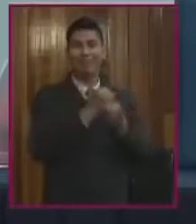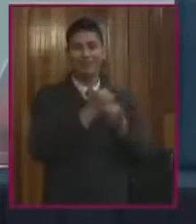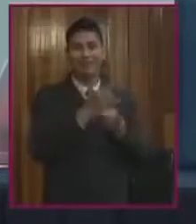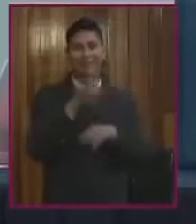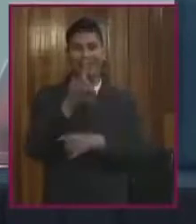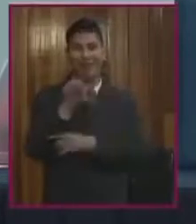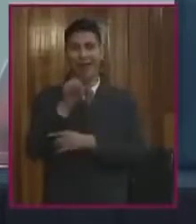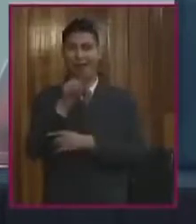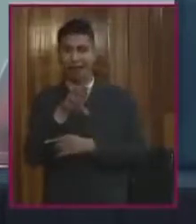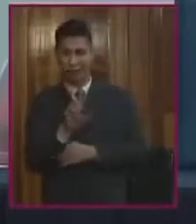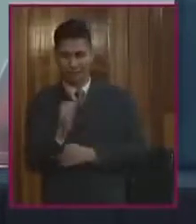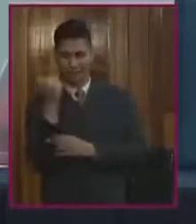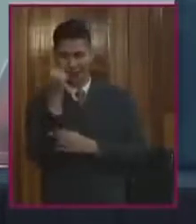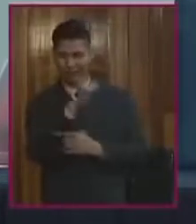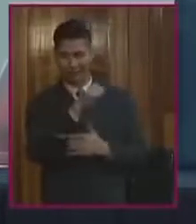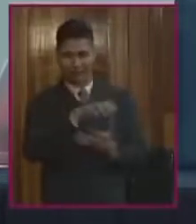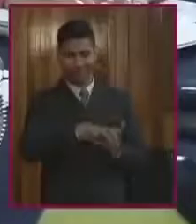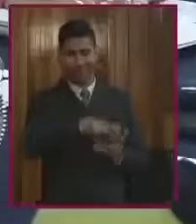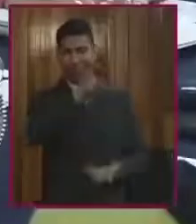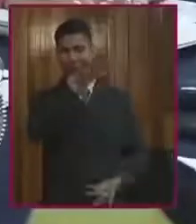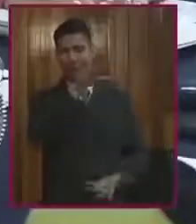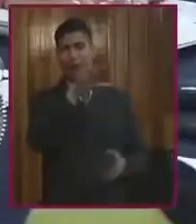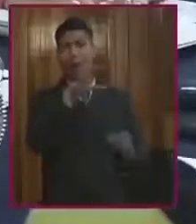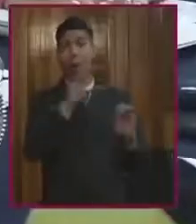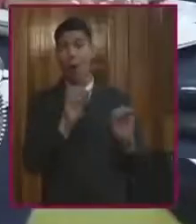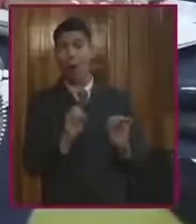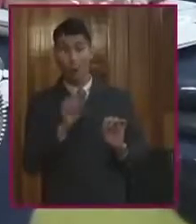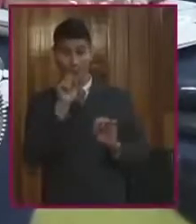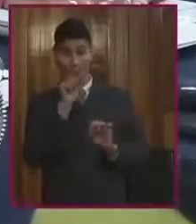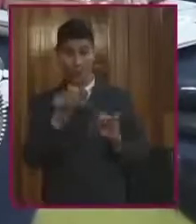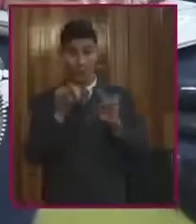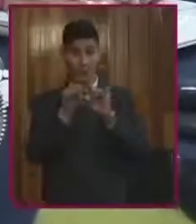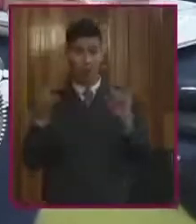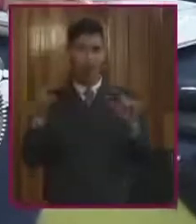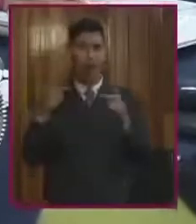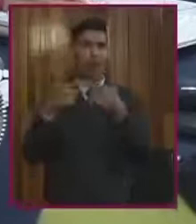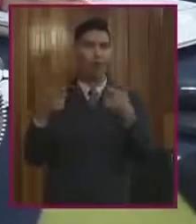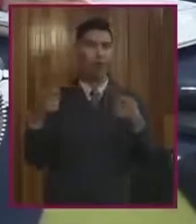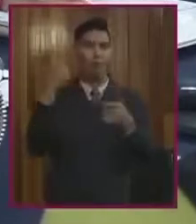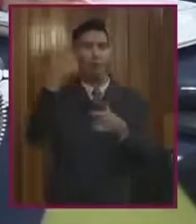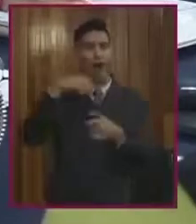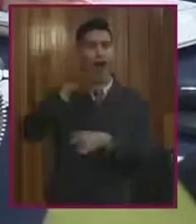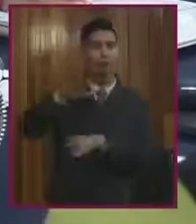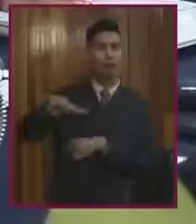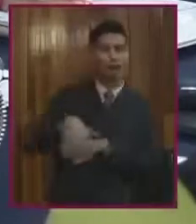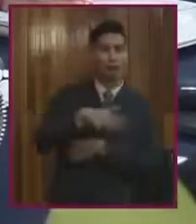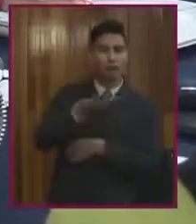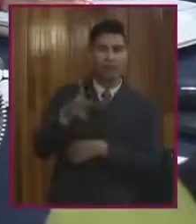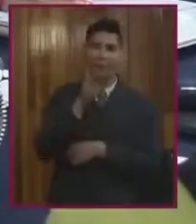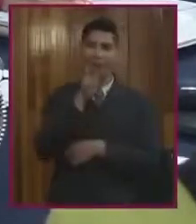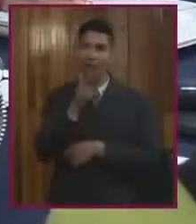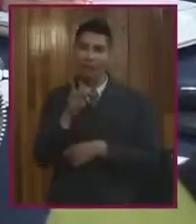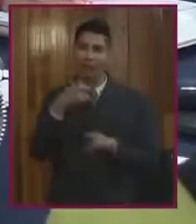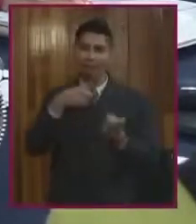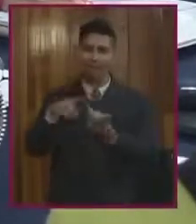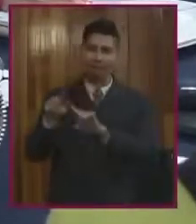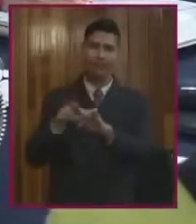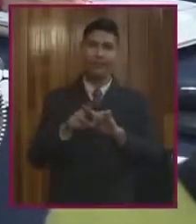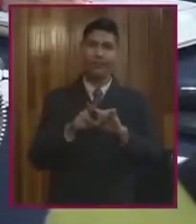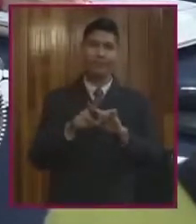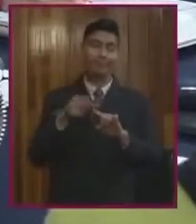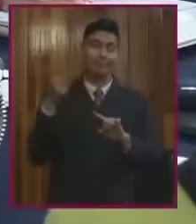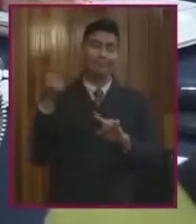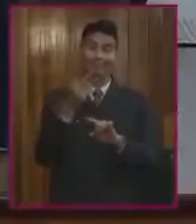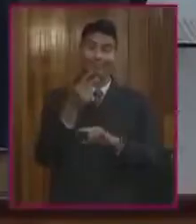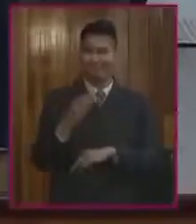por ejemplo, las búsquedas en Internet, ¿no?, que se convierten en palabras, términos sueltos y aislados, la algoritmización del saber. Creo que